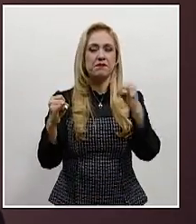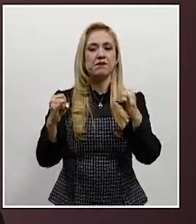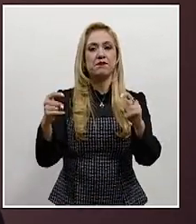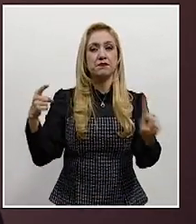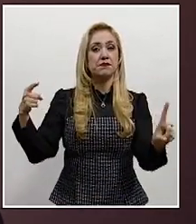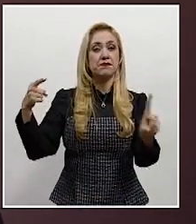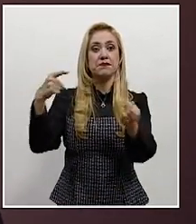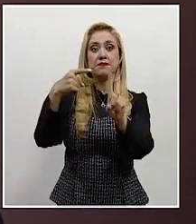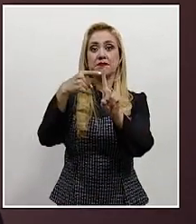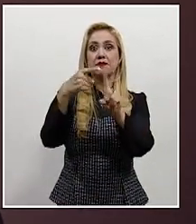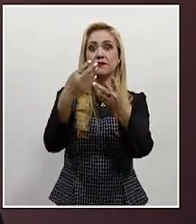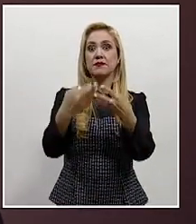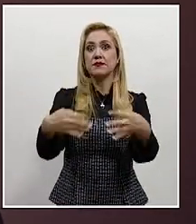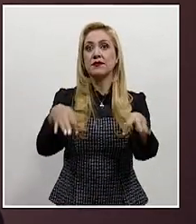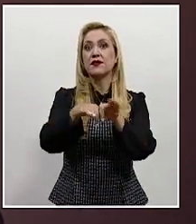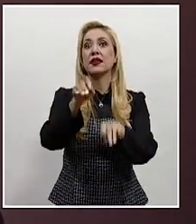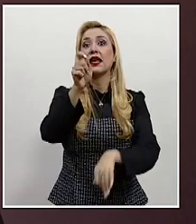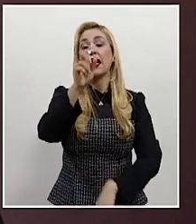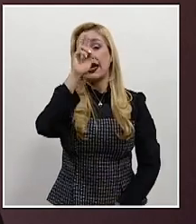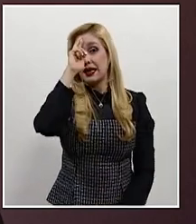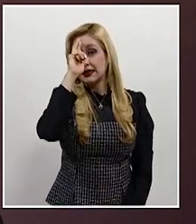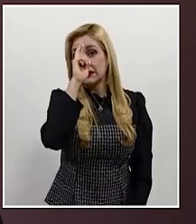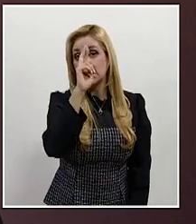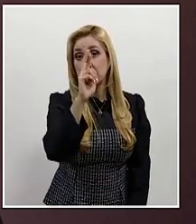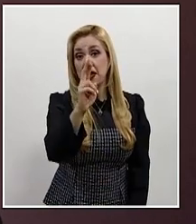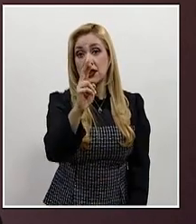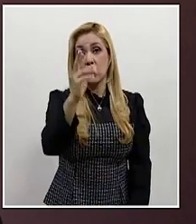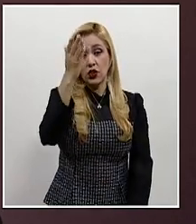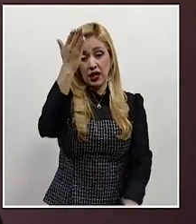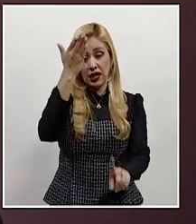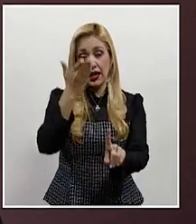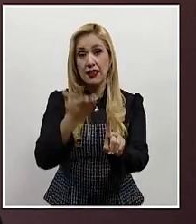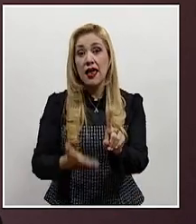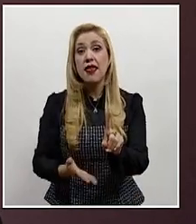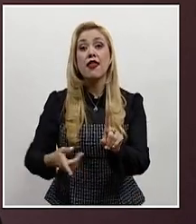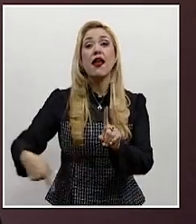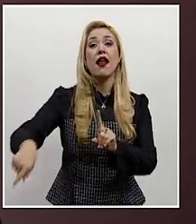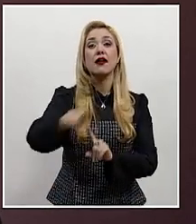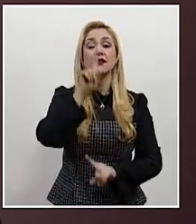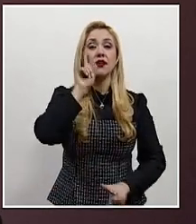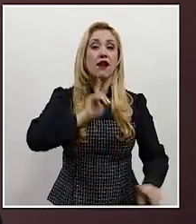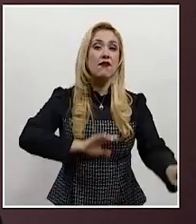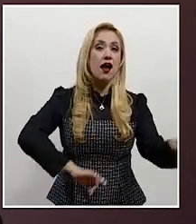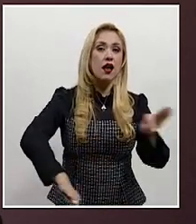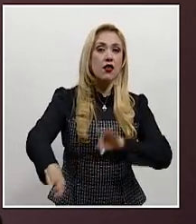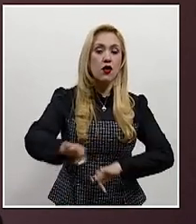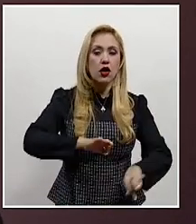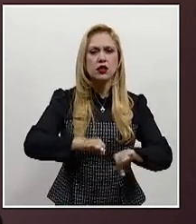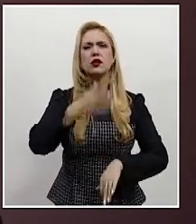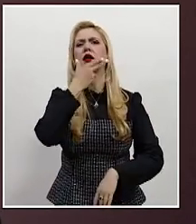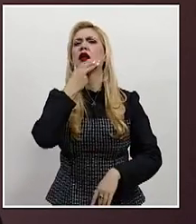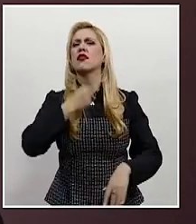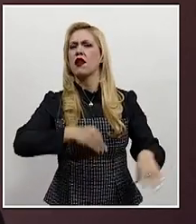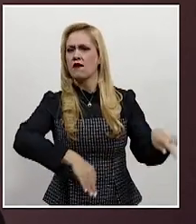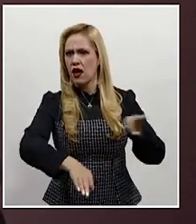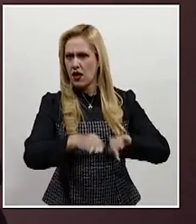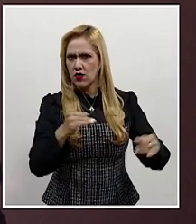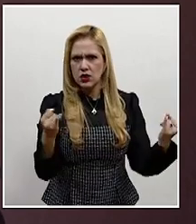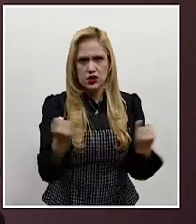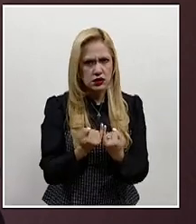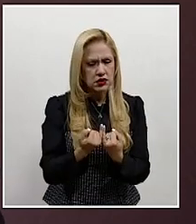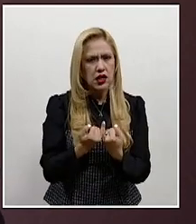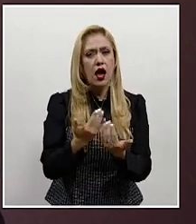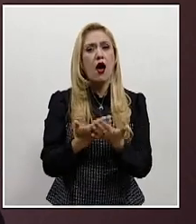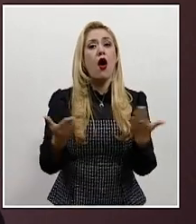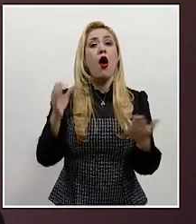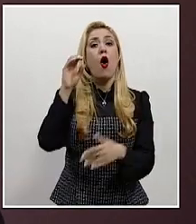eje importantísimo, que es el del respeto y de la dignidad de las trabajadoras y de los trabajadores. Y así la